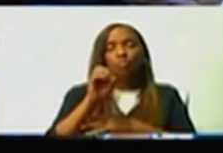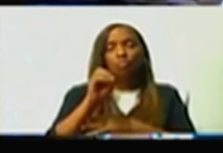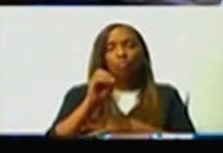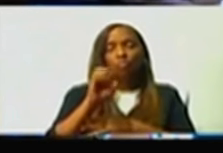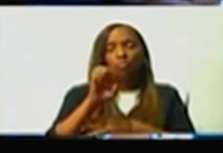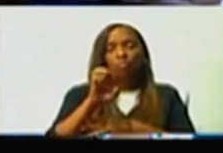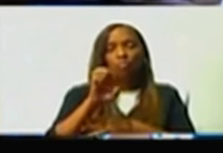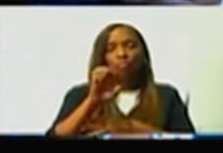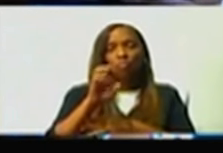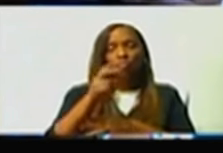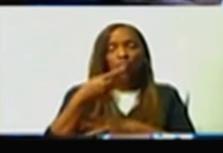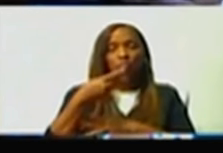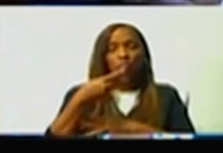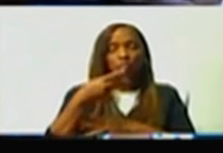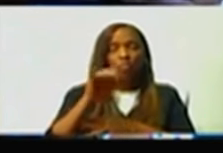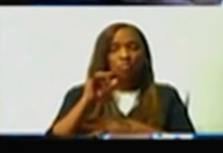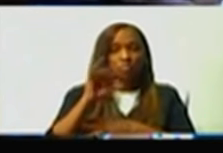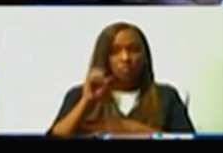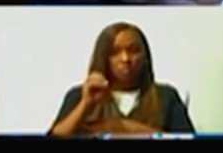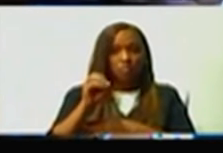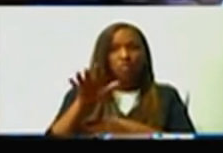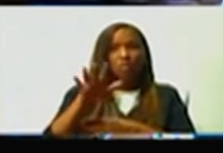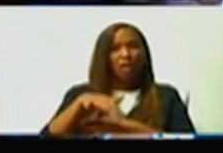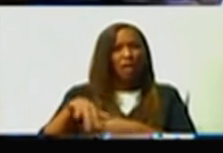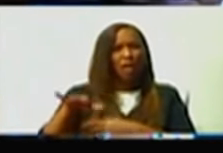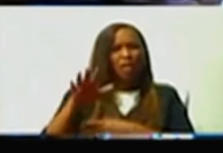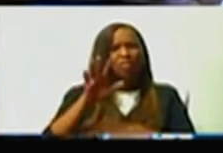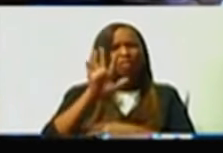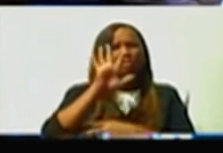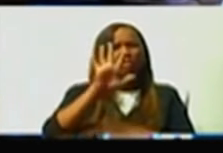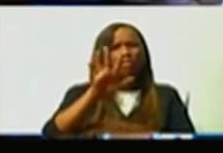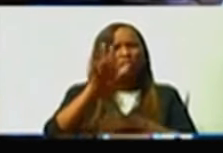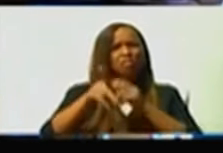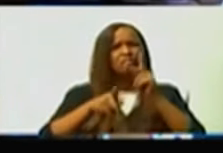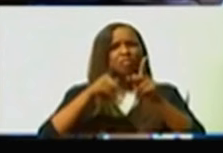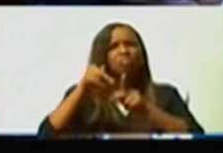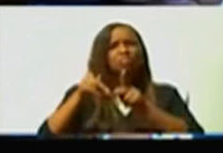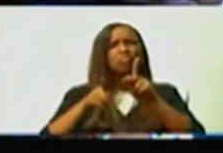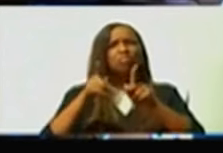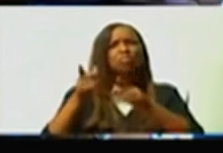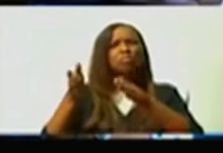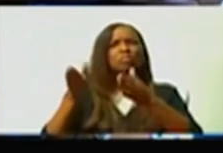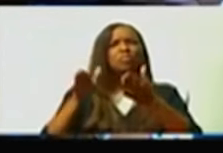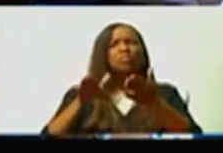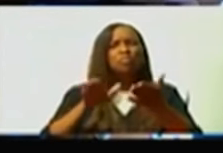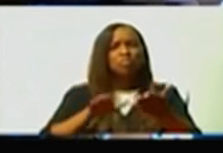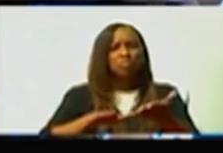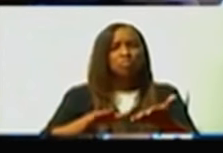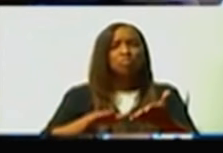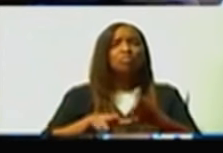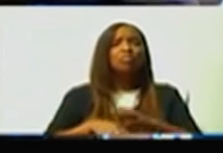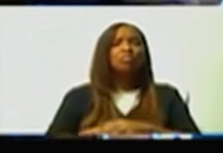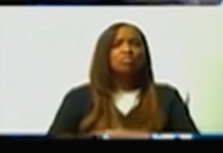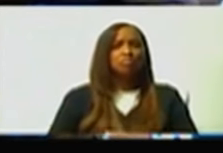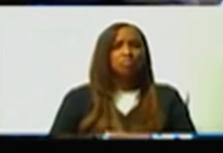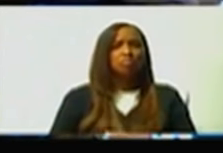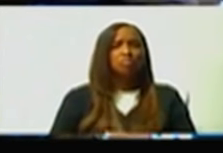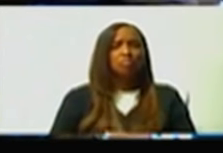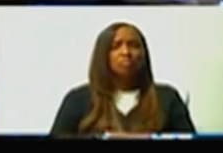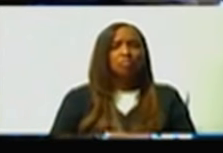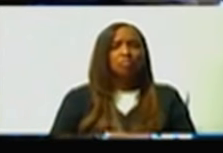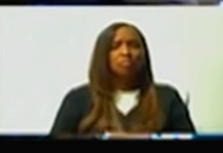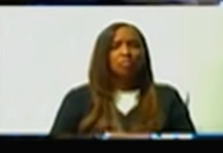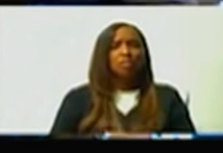ciudadanos perdieron la vida. En ese sentido, pedimos un minuto de silencio para esos